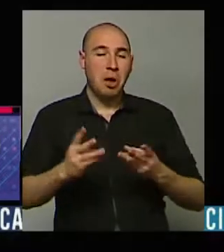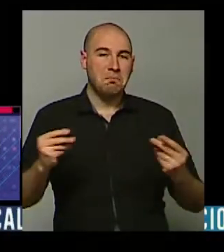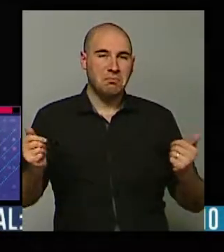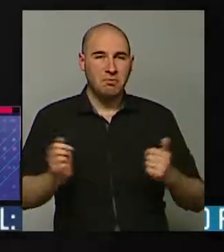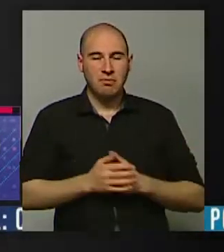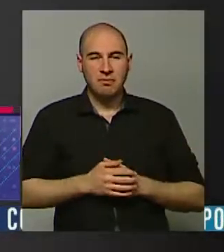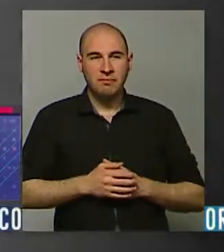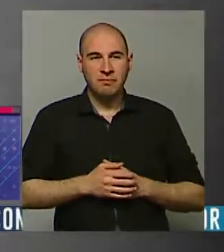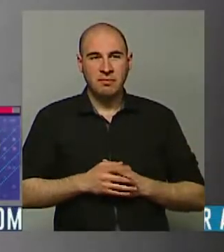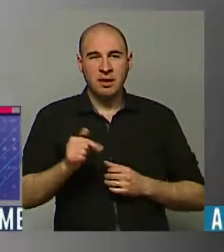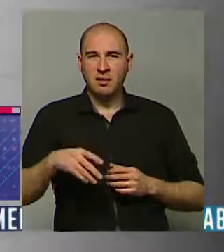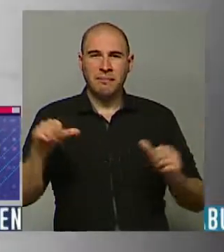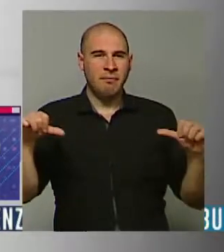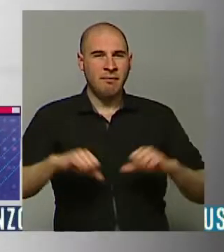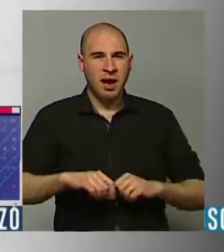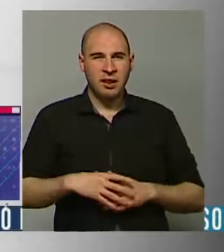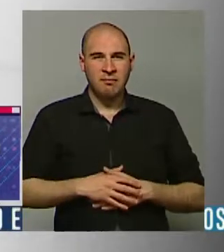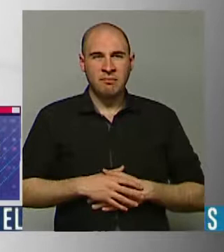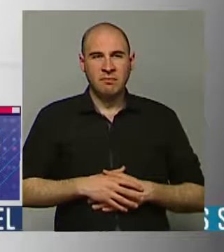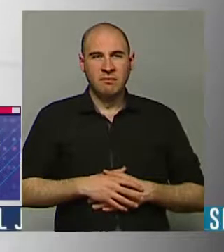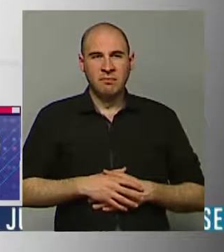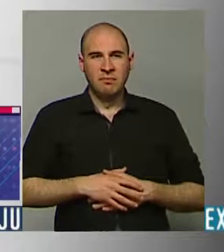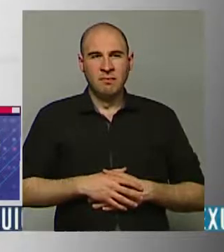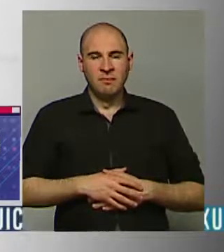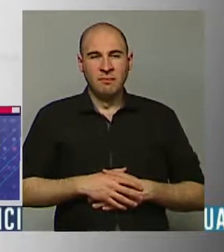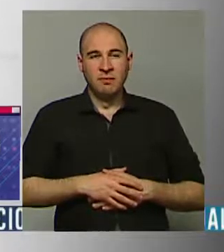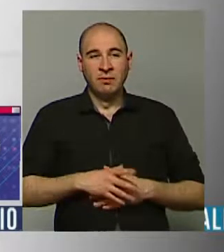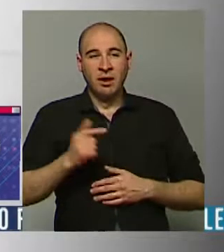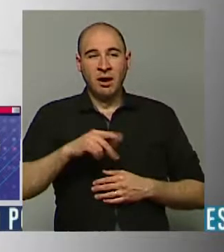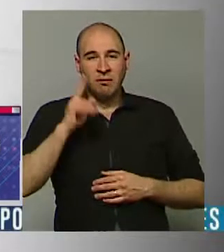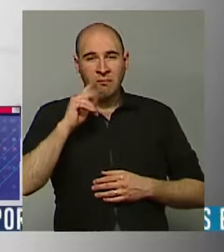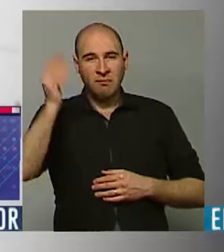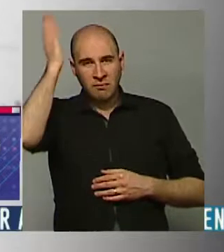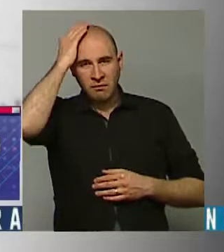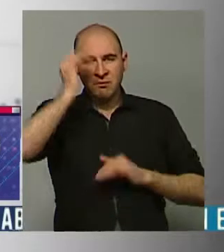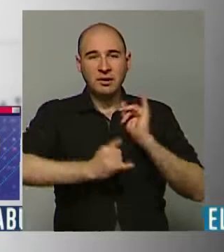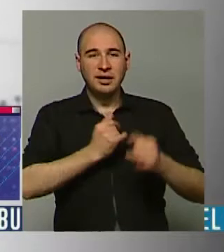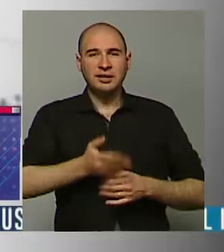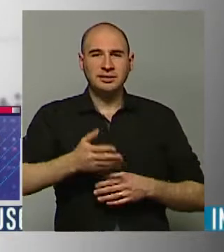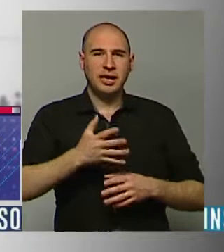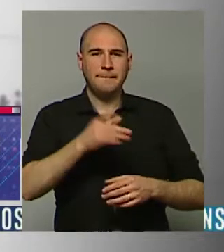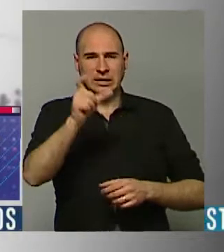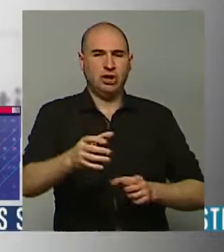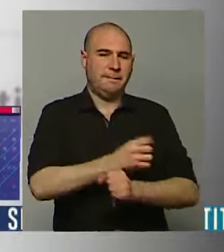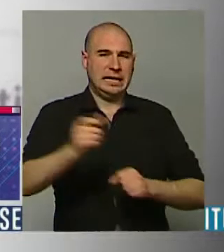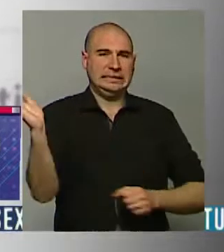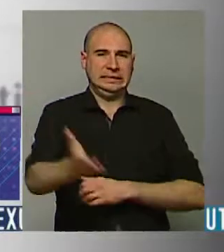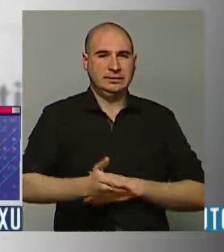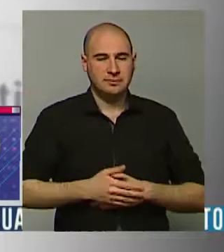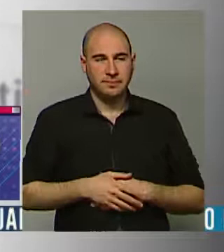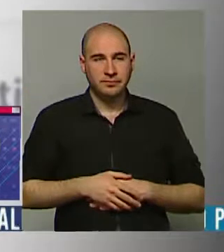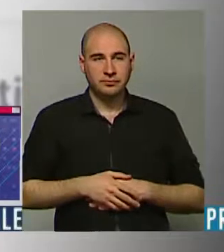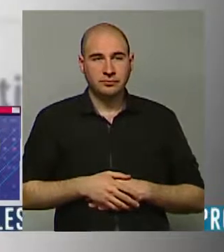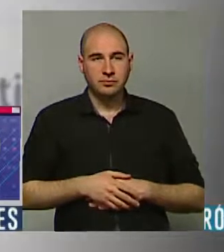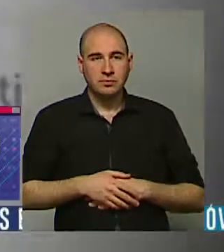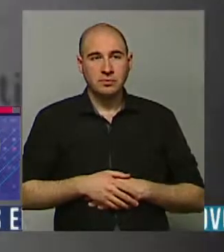es lamentable, o sea, la verdad es muy lamentable, pero bueno, ya estuve viendo a Donald Trump que salió a hablar de la pena de muerte, bueno, y un montón